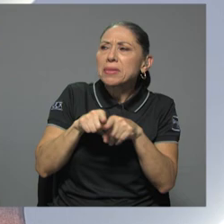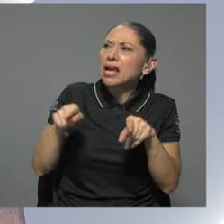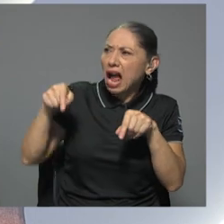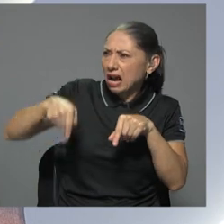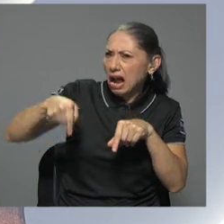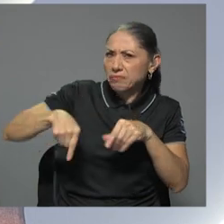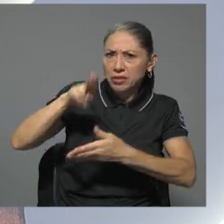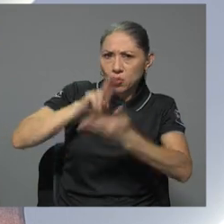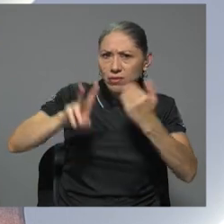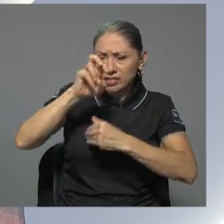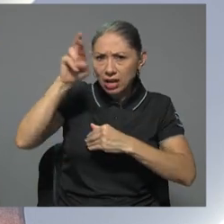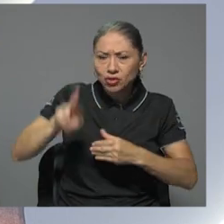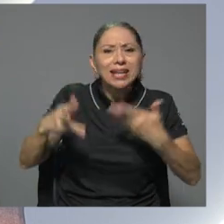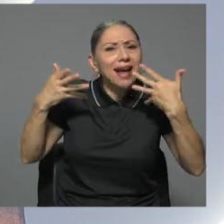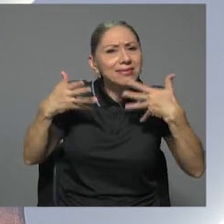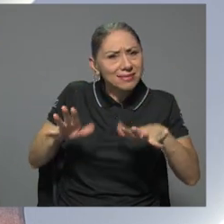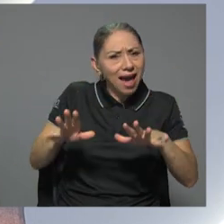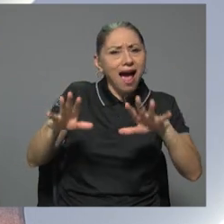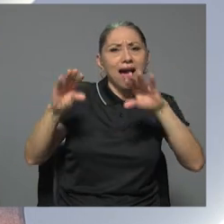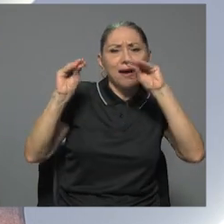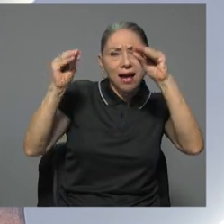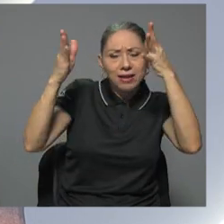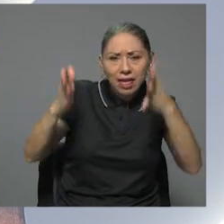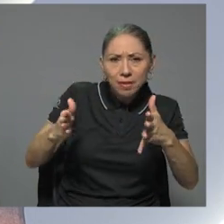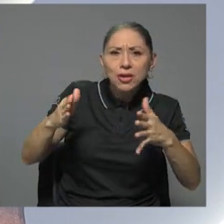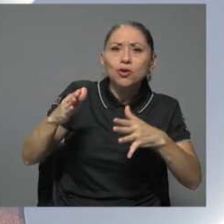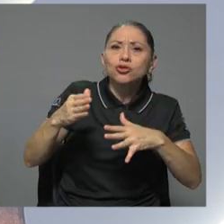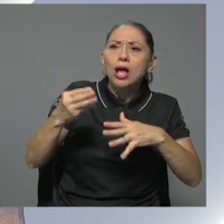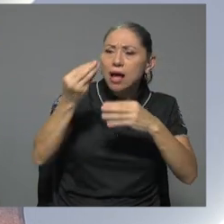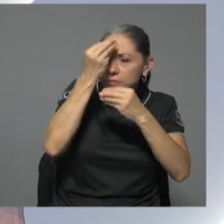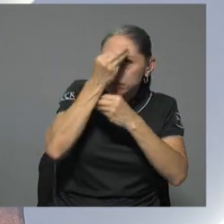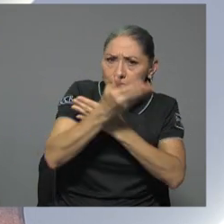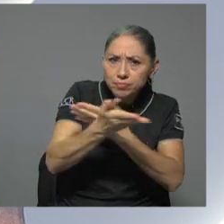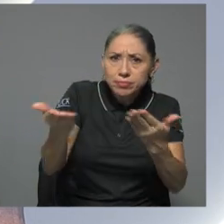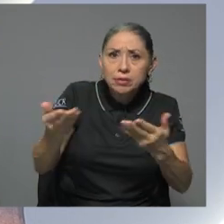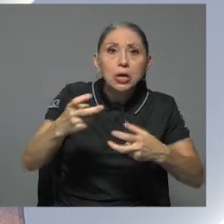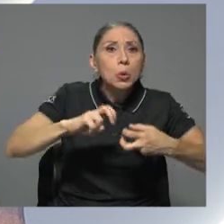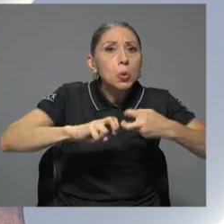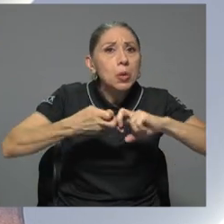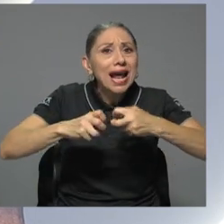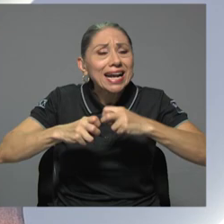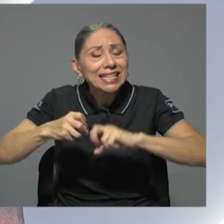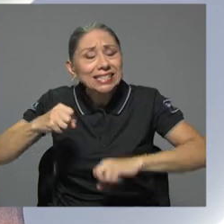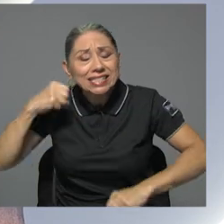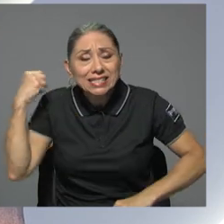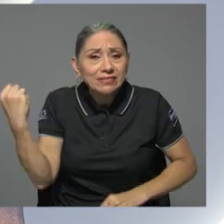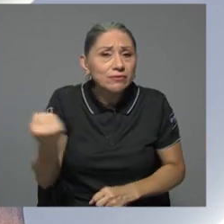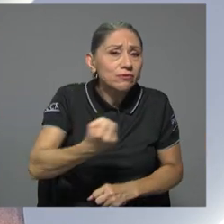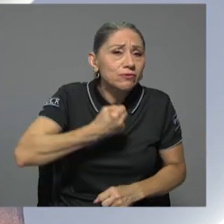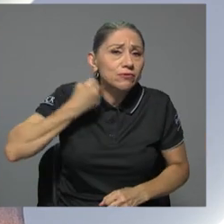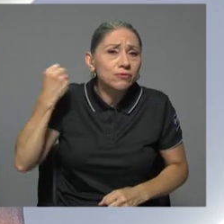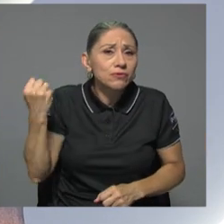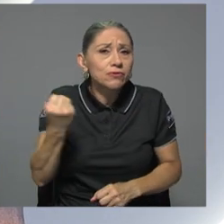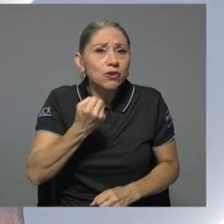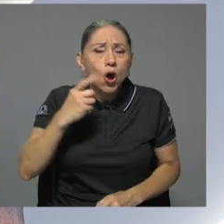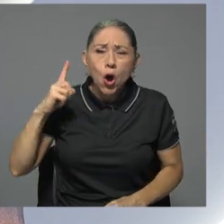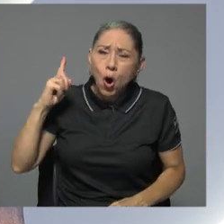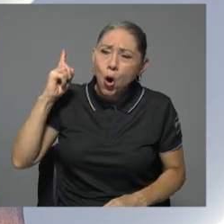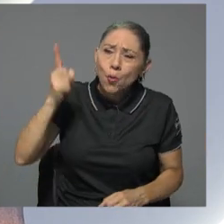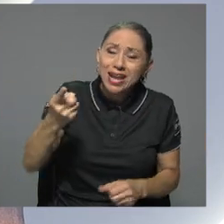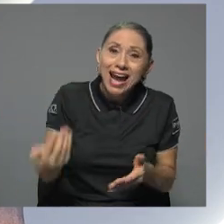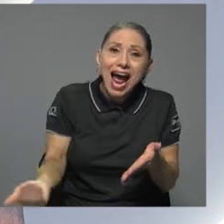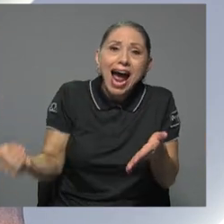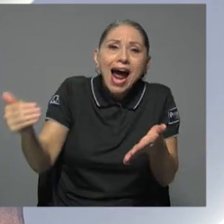universidad costa rica en una crisis muy intensa muy fuerte que obliga casi que a replantear todo el sistema